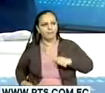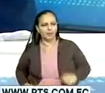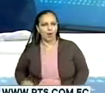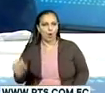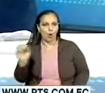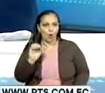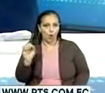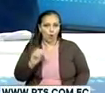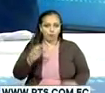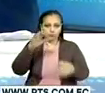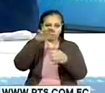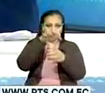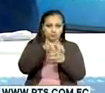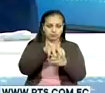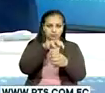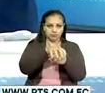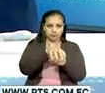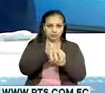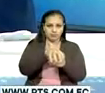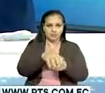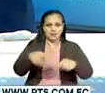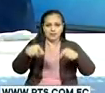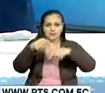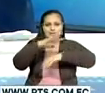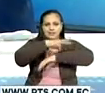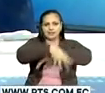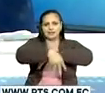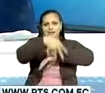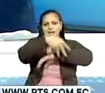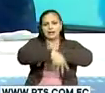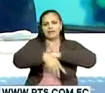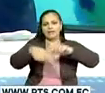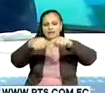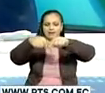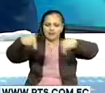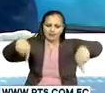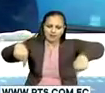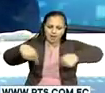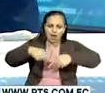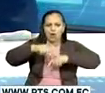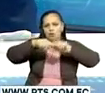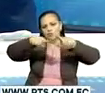pero que se los roban. Se roban, mi querido Charlie, todos sabemos que se roban hasta